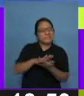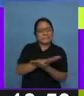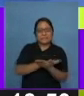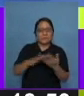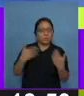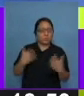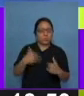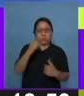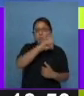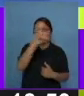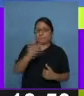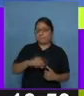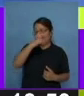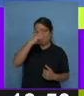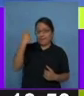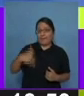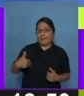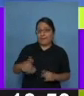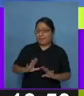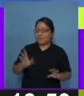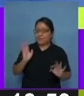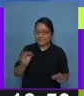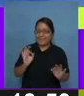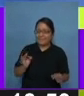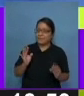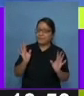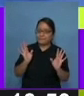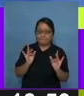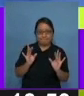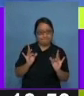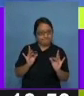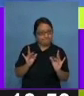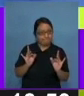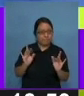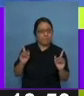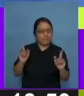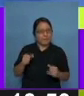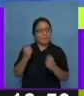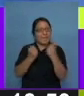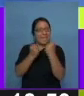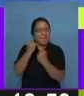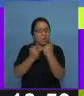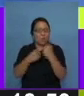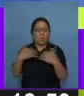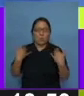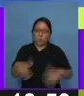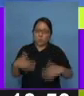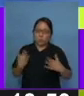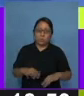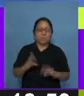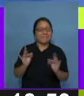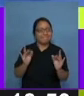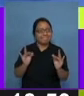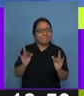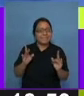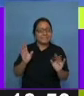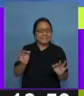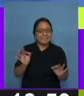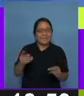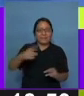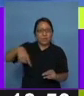nacional, que es muy compleja, una situación económica y financiera de nuestro país, genera una